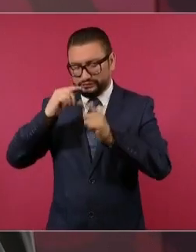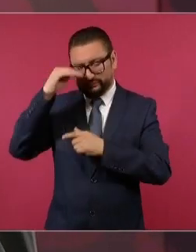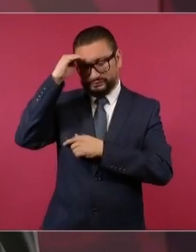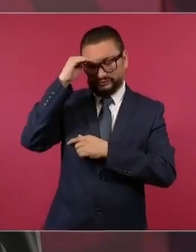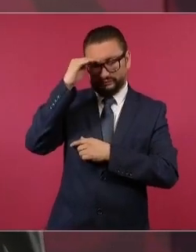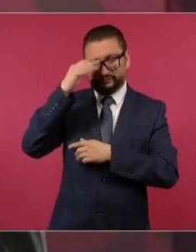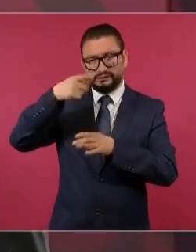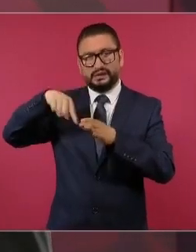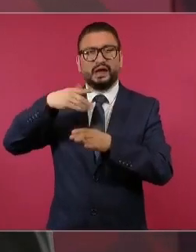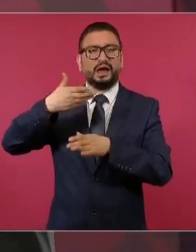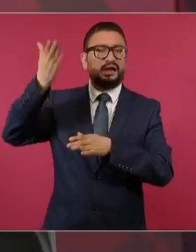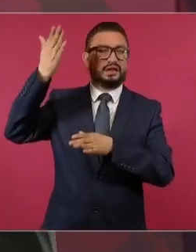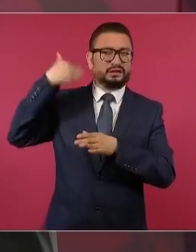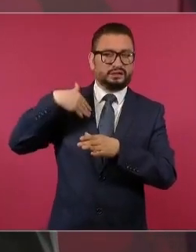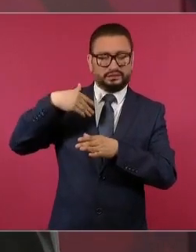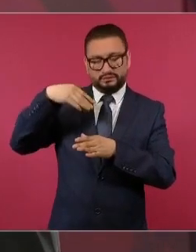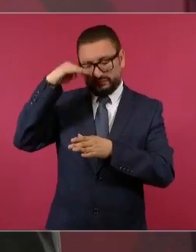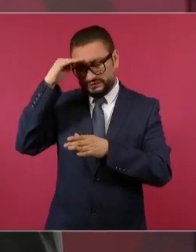decían,